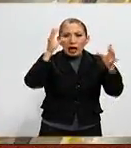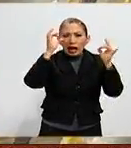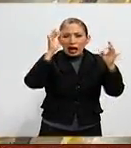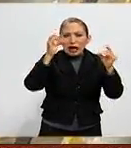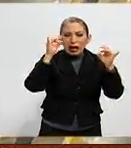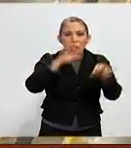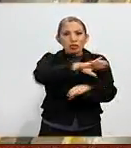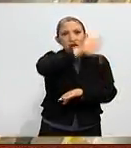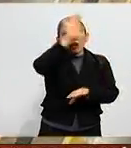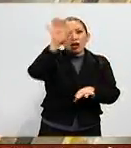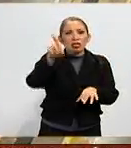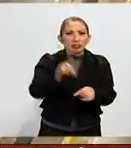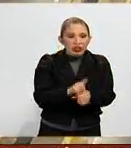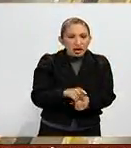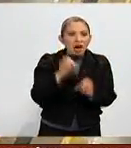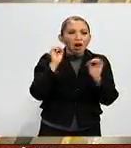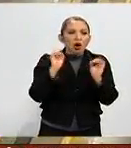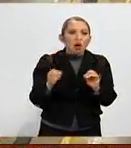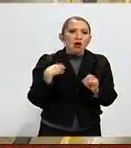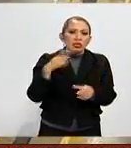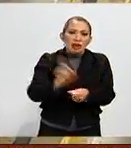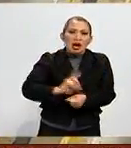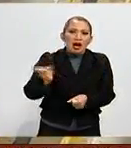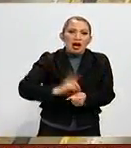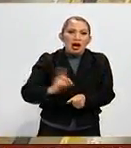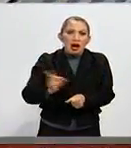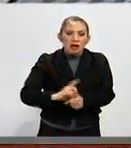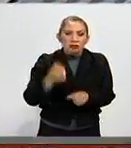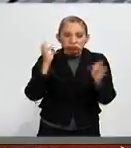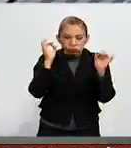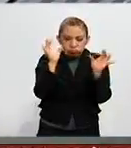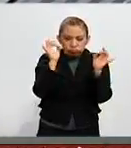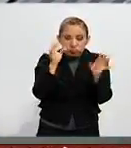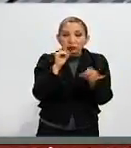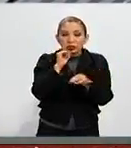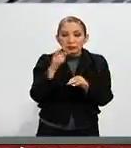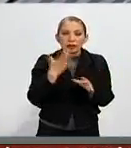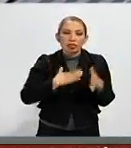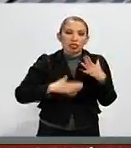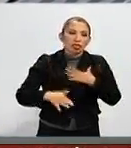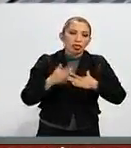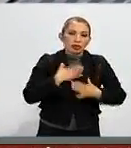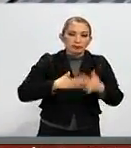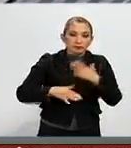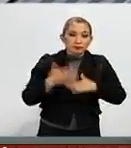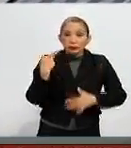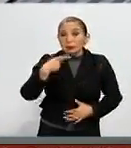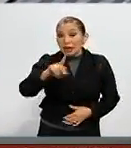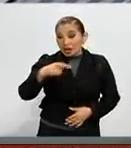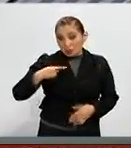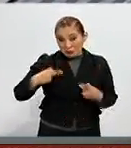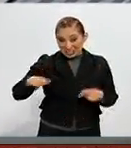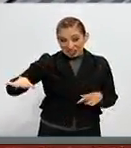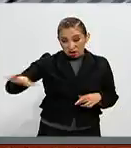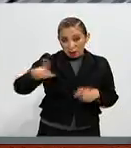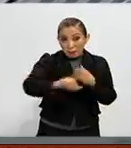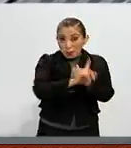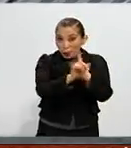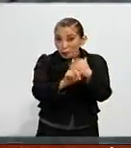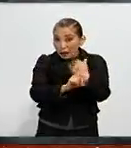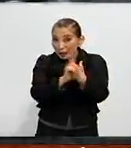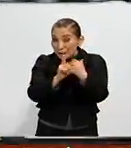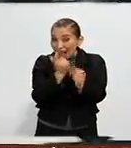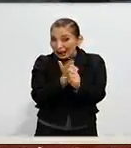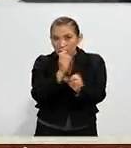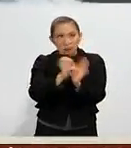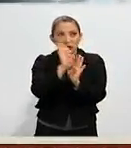casi todo el día o en todos los días, y obviamente sensación de cansancio. Pero en la gente que tiene problemas